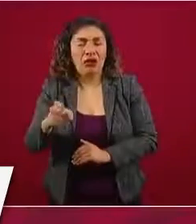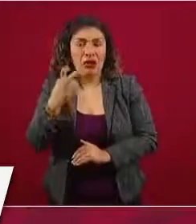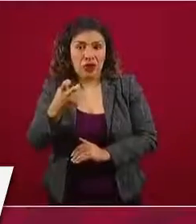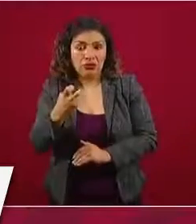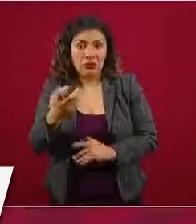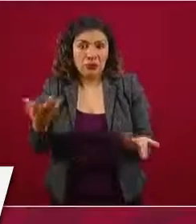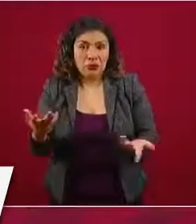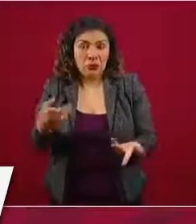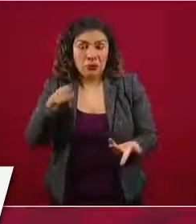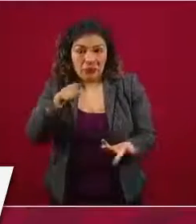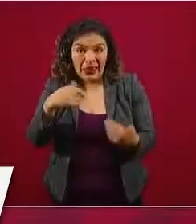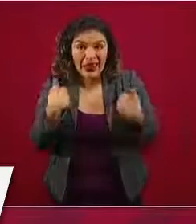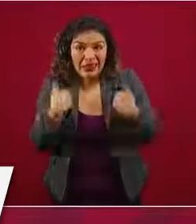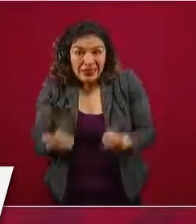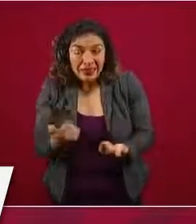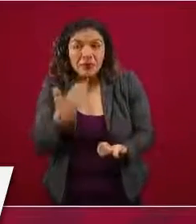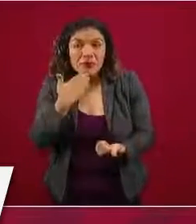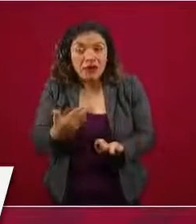entienda mejor,